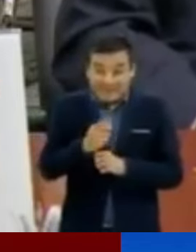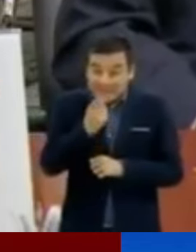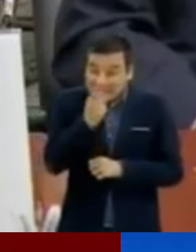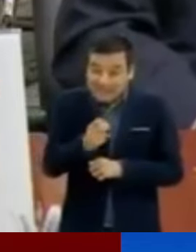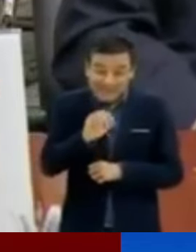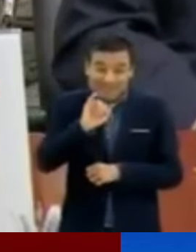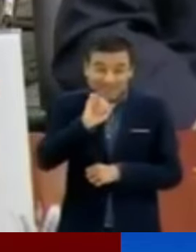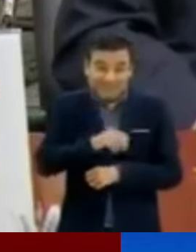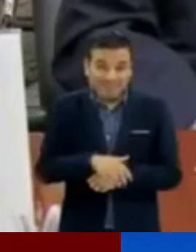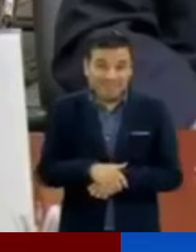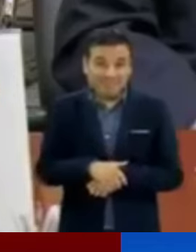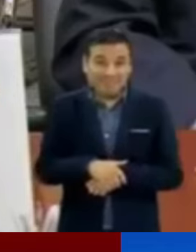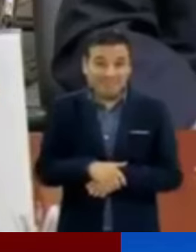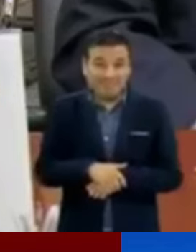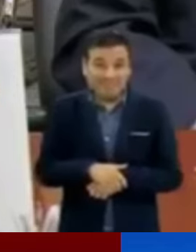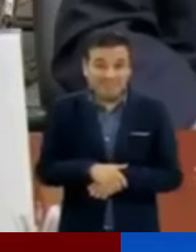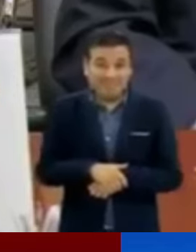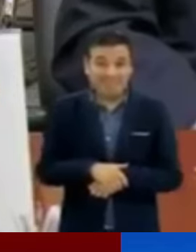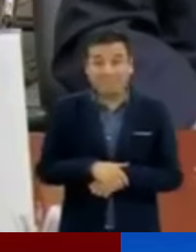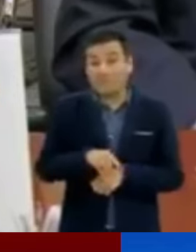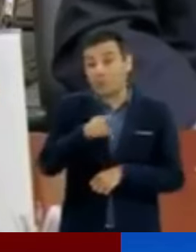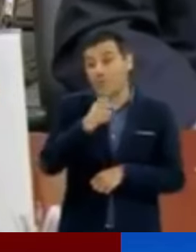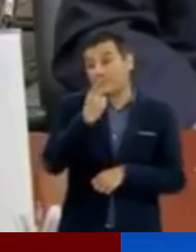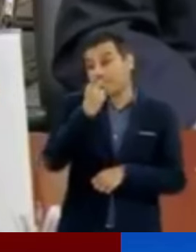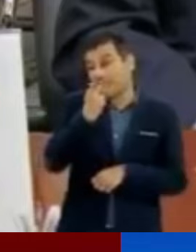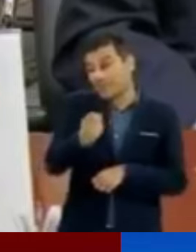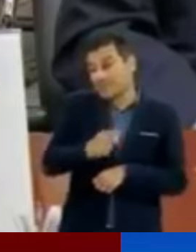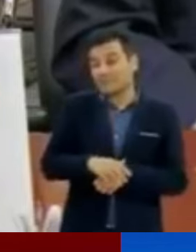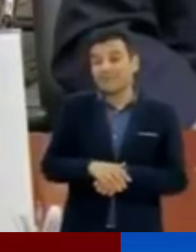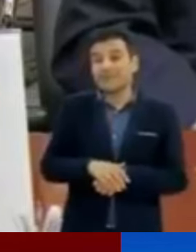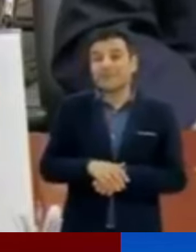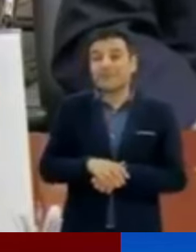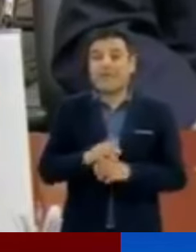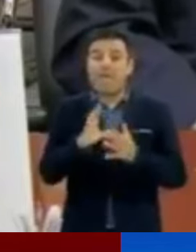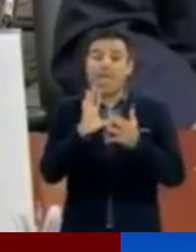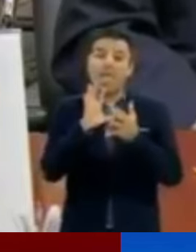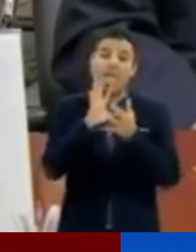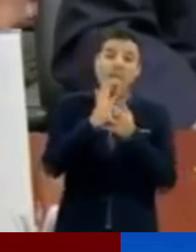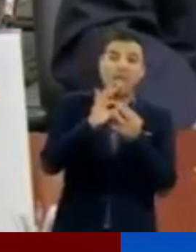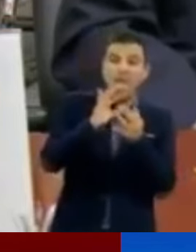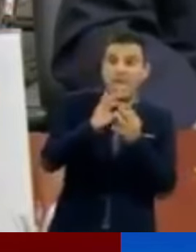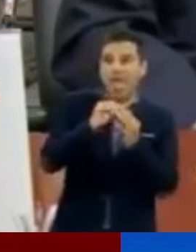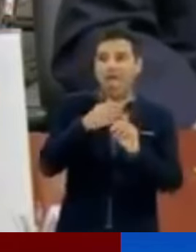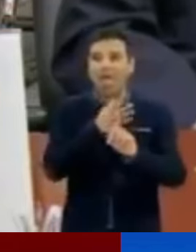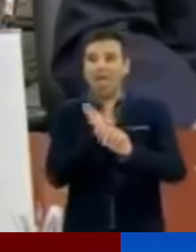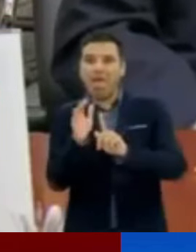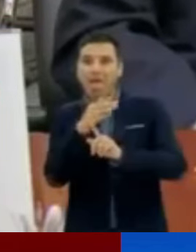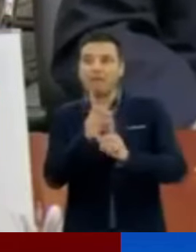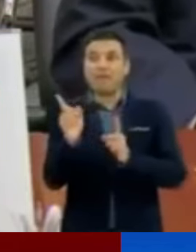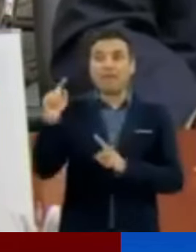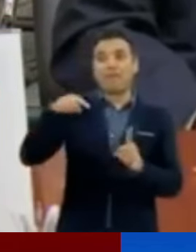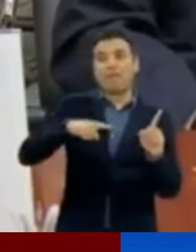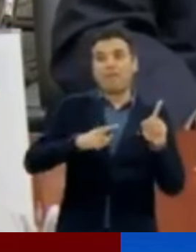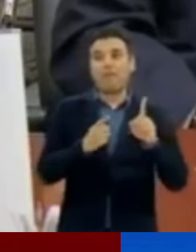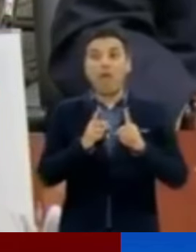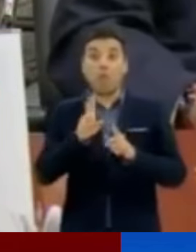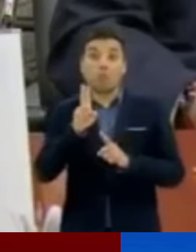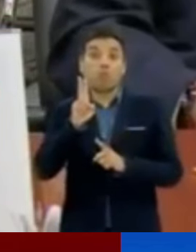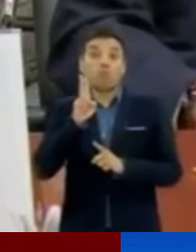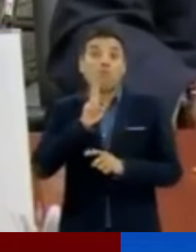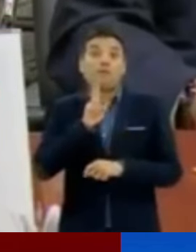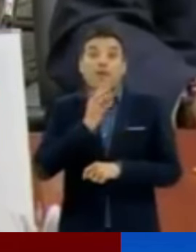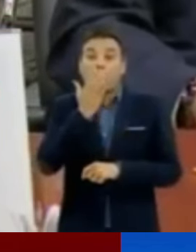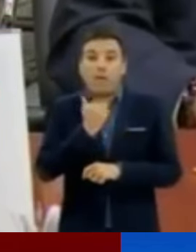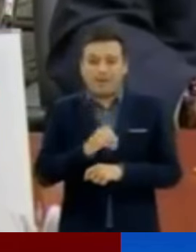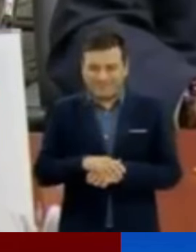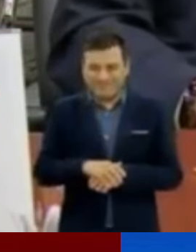dijo. Se dicen con artilugios leguleyos para decir que pues no le pudieron probar, pero todos sabemos